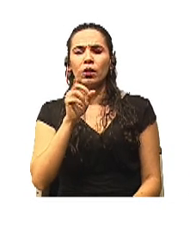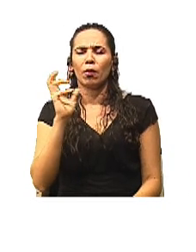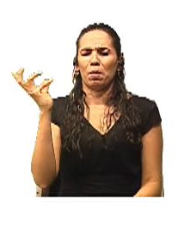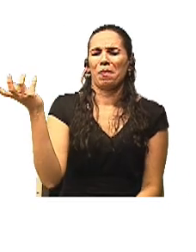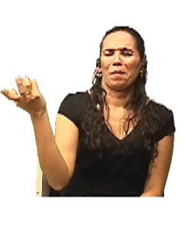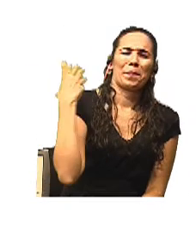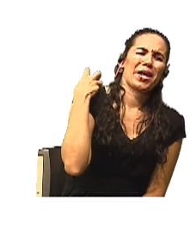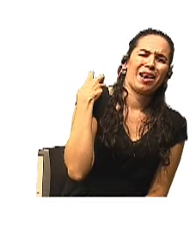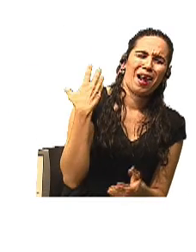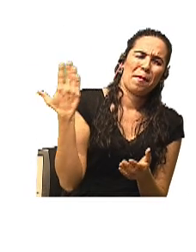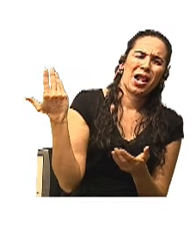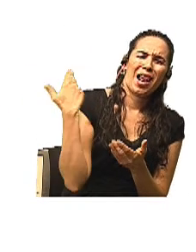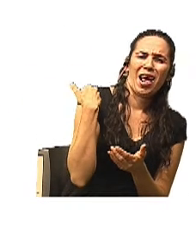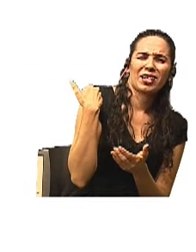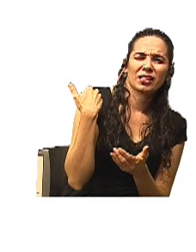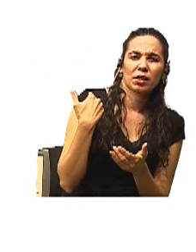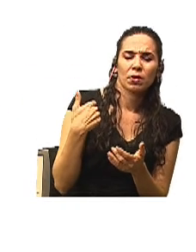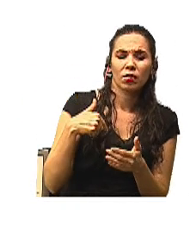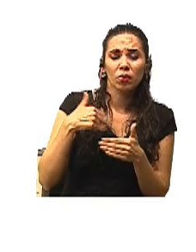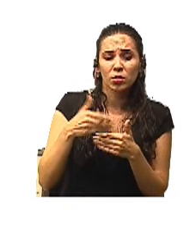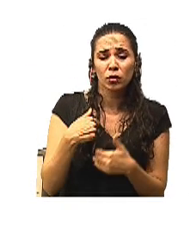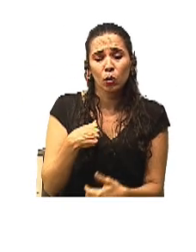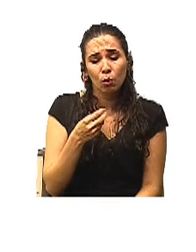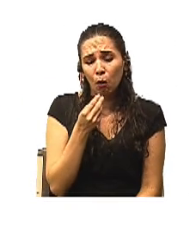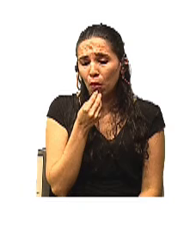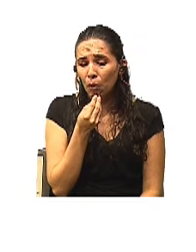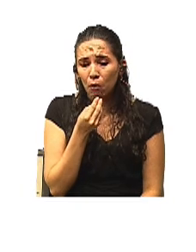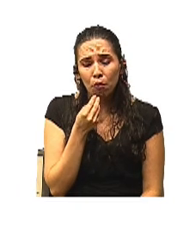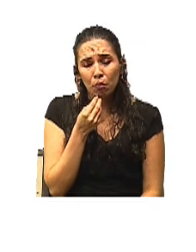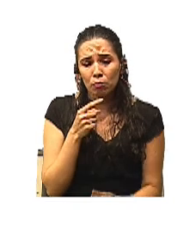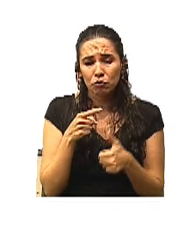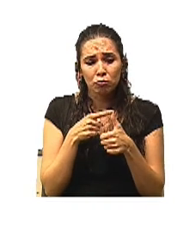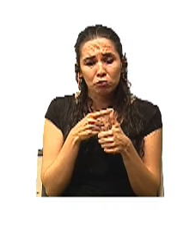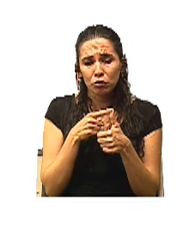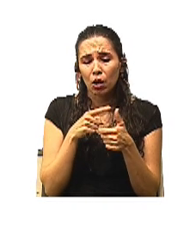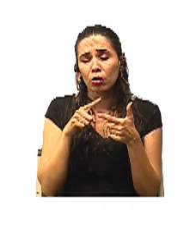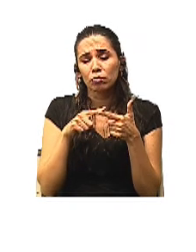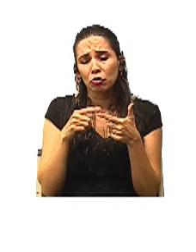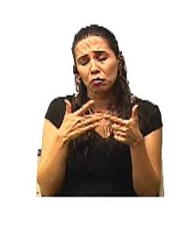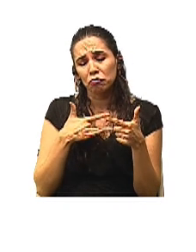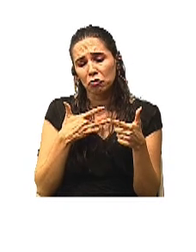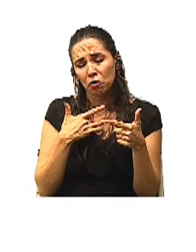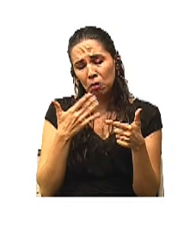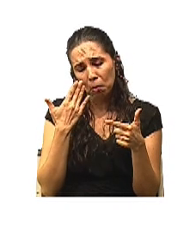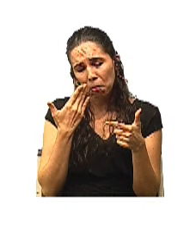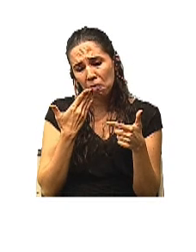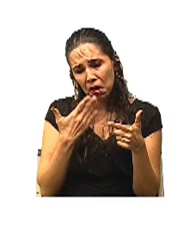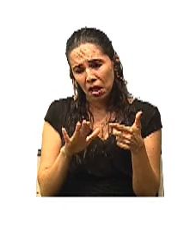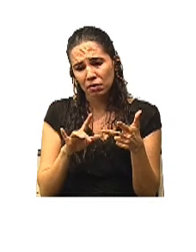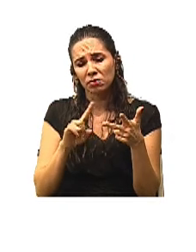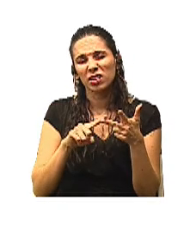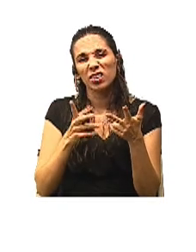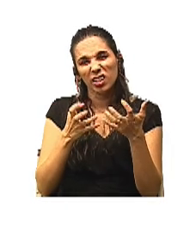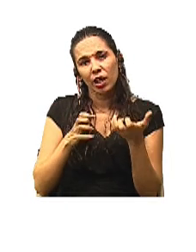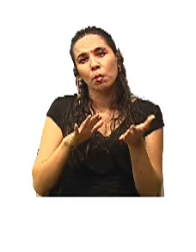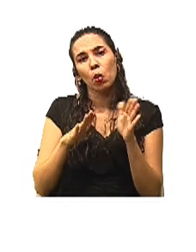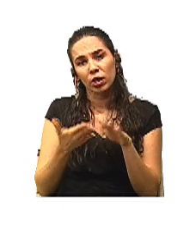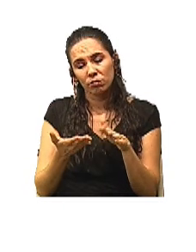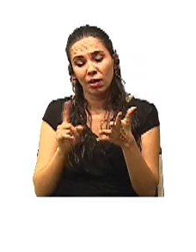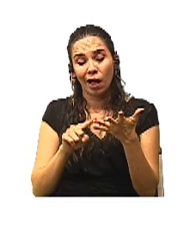lastimado. Luego deja de comer, se siente muy mal y desea morirse hasta que lo